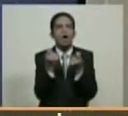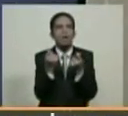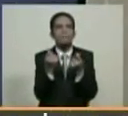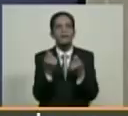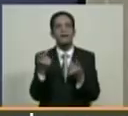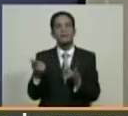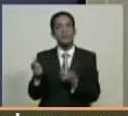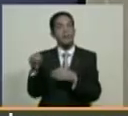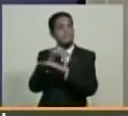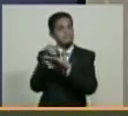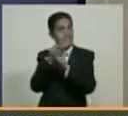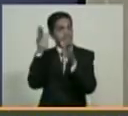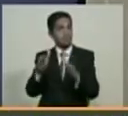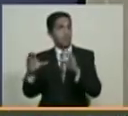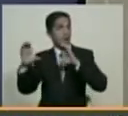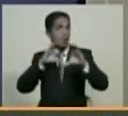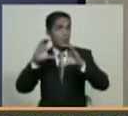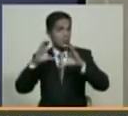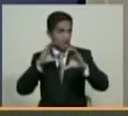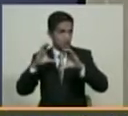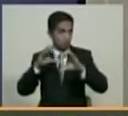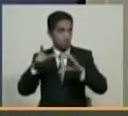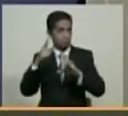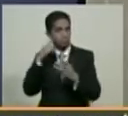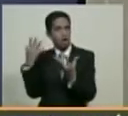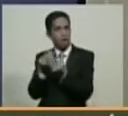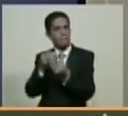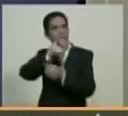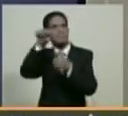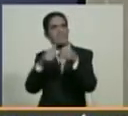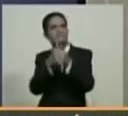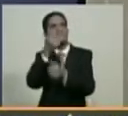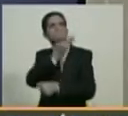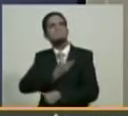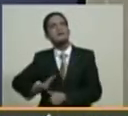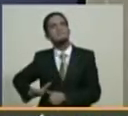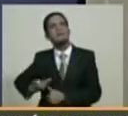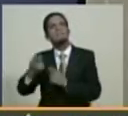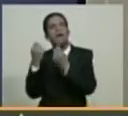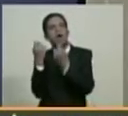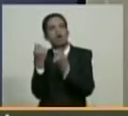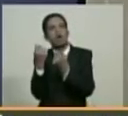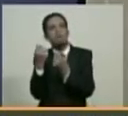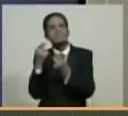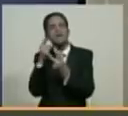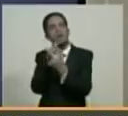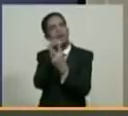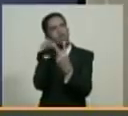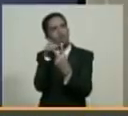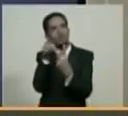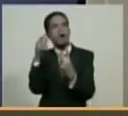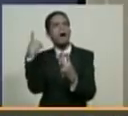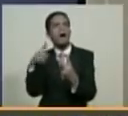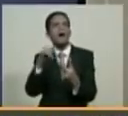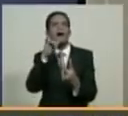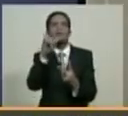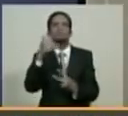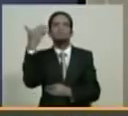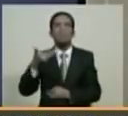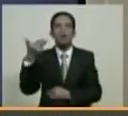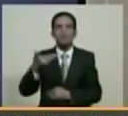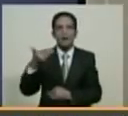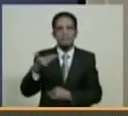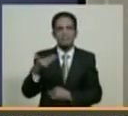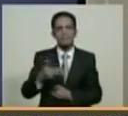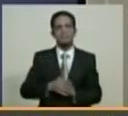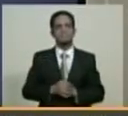el ministro para la comunicación Jorge Rodríguez en compañía del vicepresidente para el área económica Tared El Aissami, quien tiene anuncios importantes que